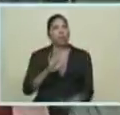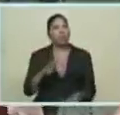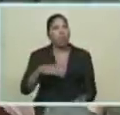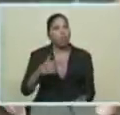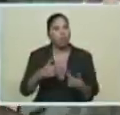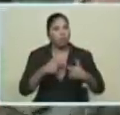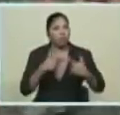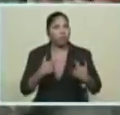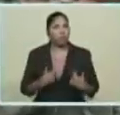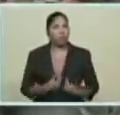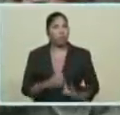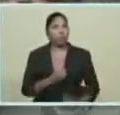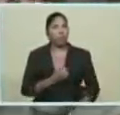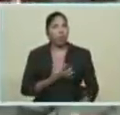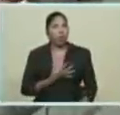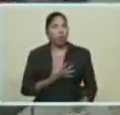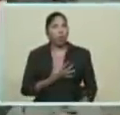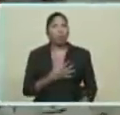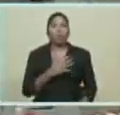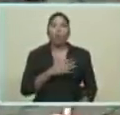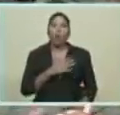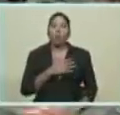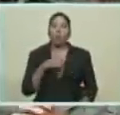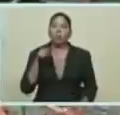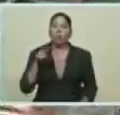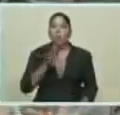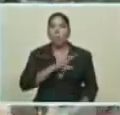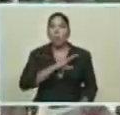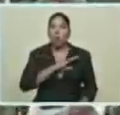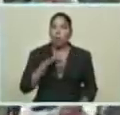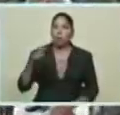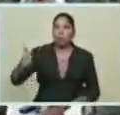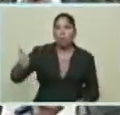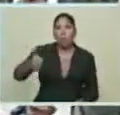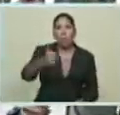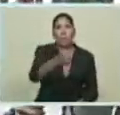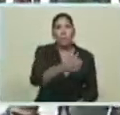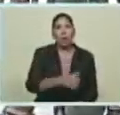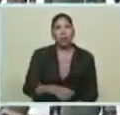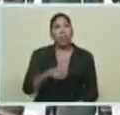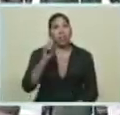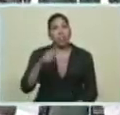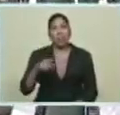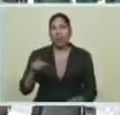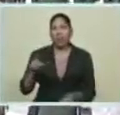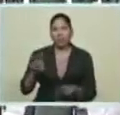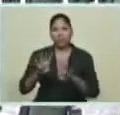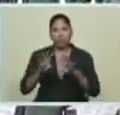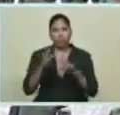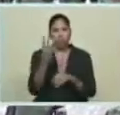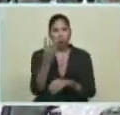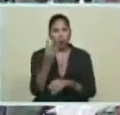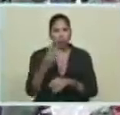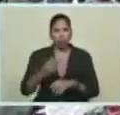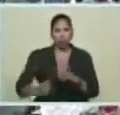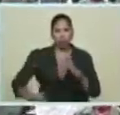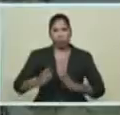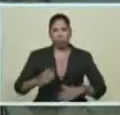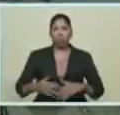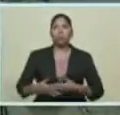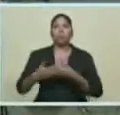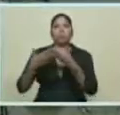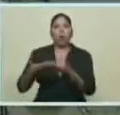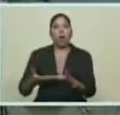corazón de estos cadetes, de los alféreces mayor que me hicieron este regalo, y de todos los